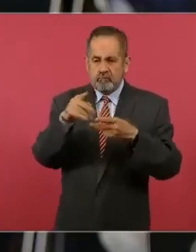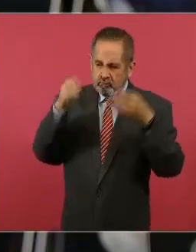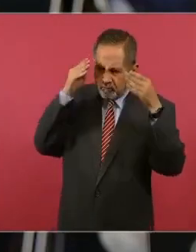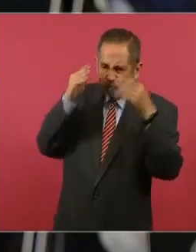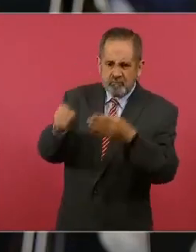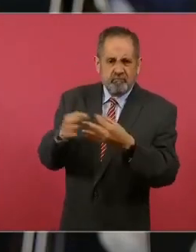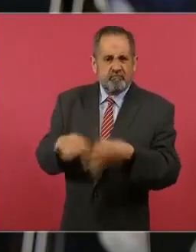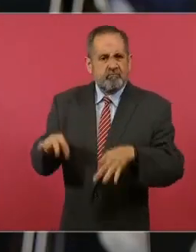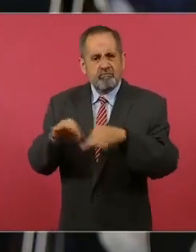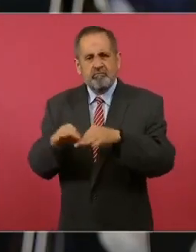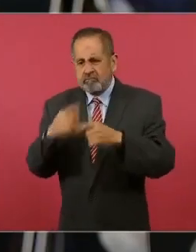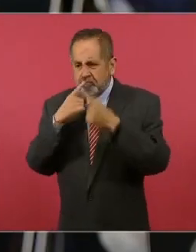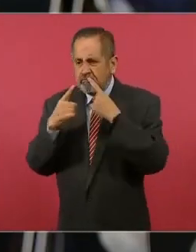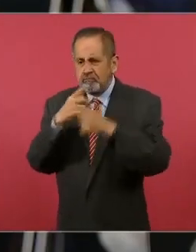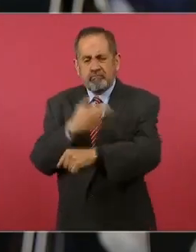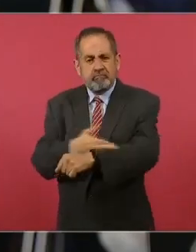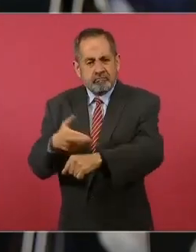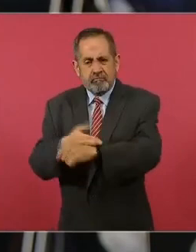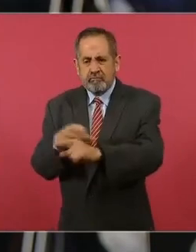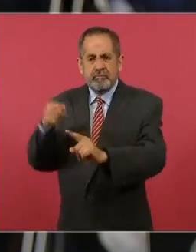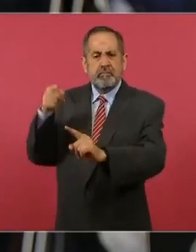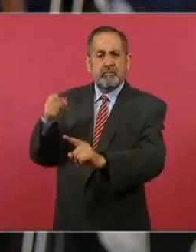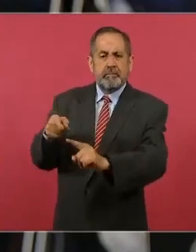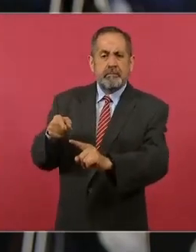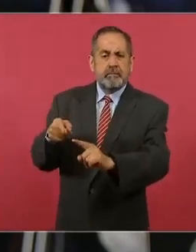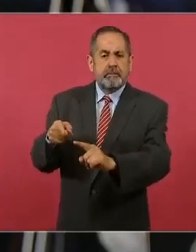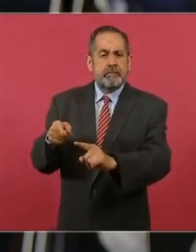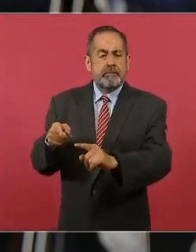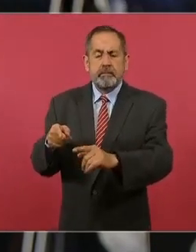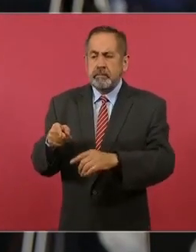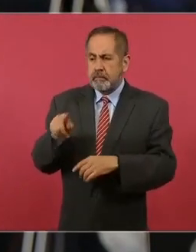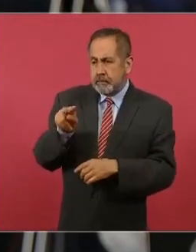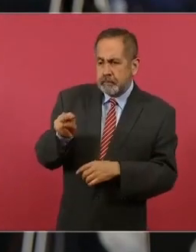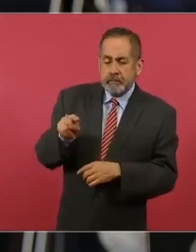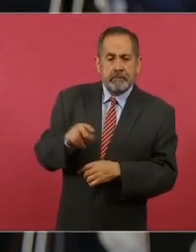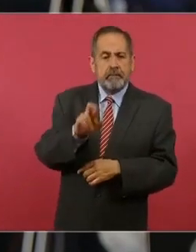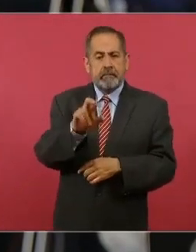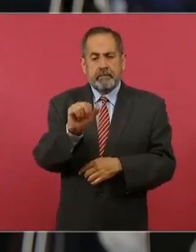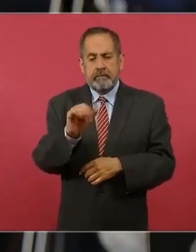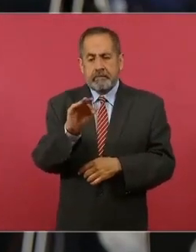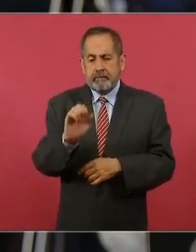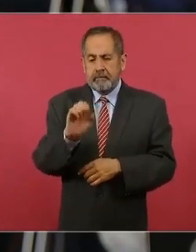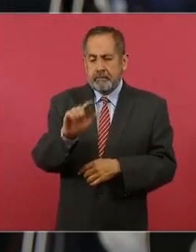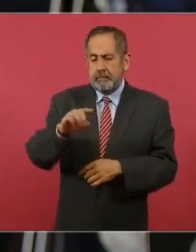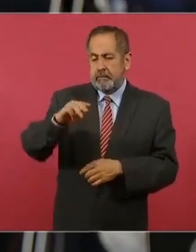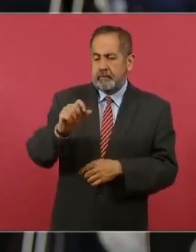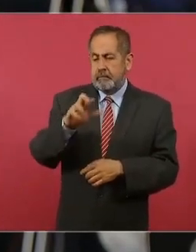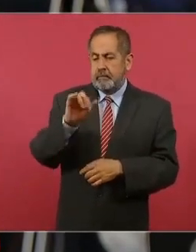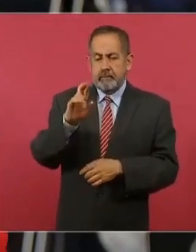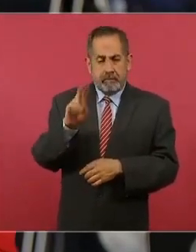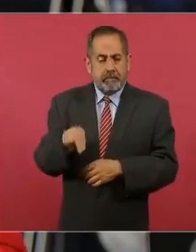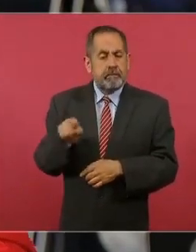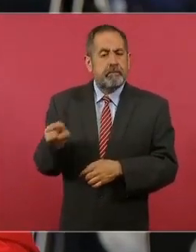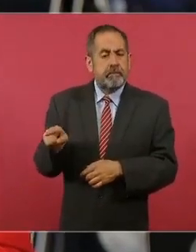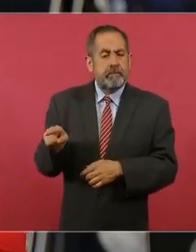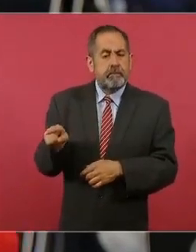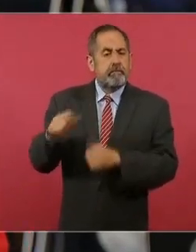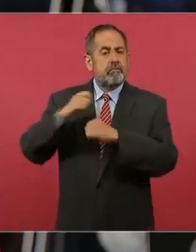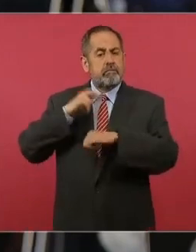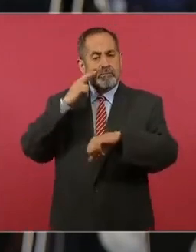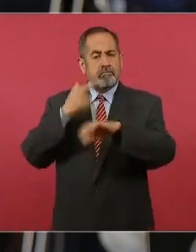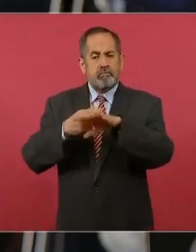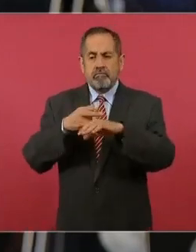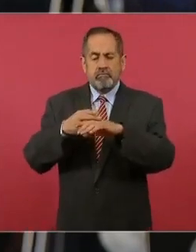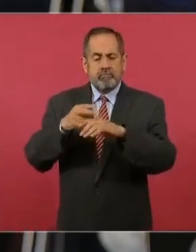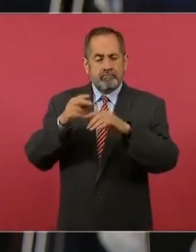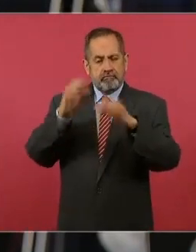especial interés y en donde se ha notado, ya ha notado la mano de Rafael Marín Molinedo, al frente de la Agencia